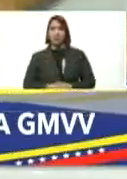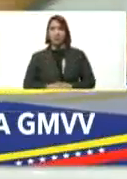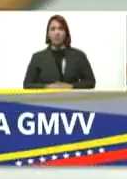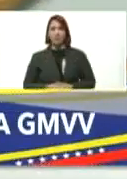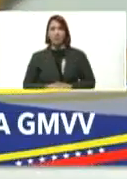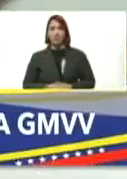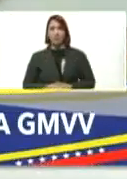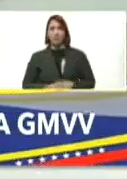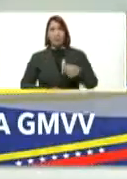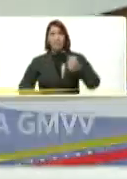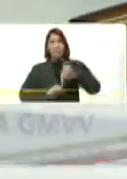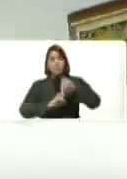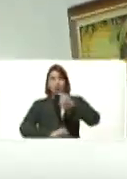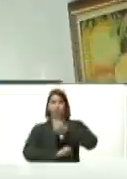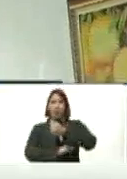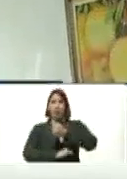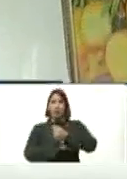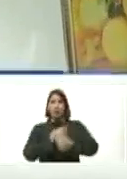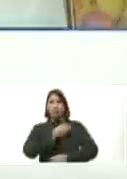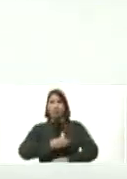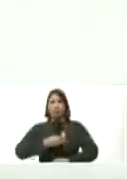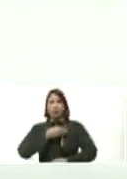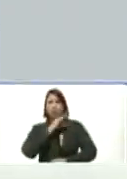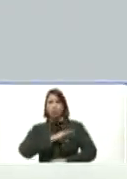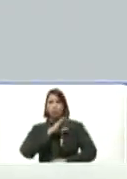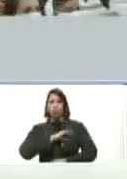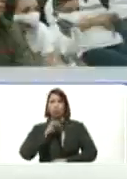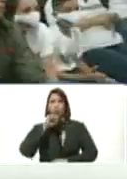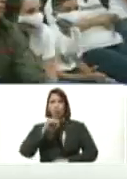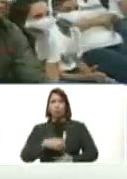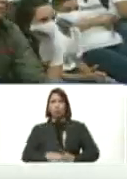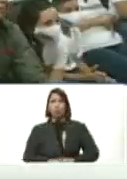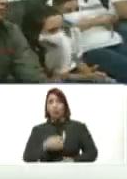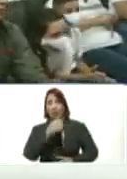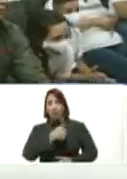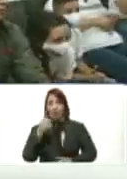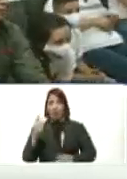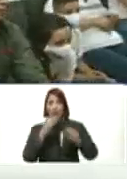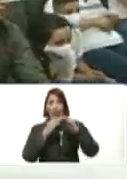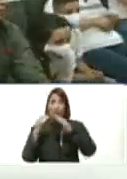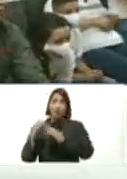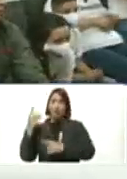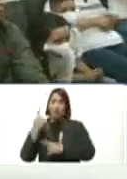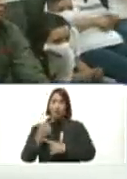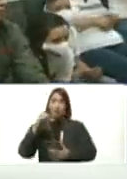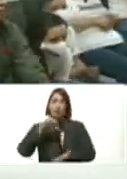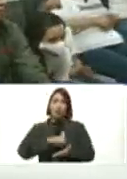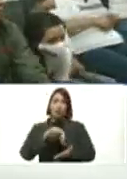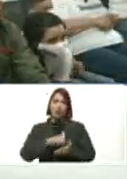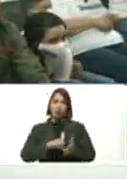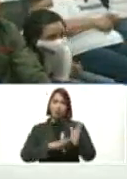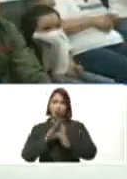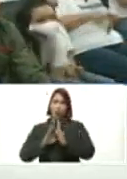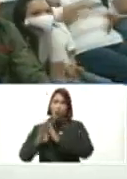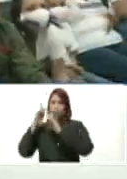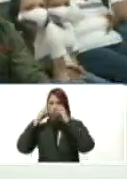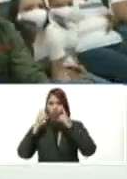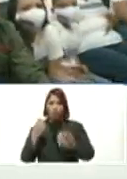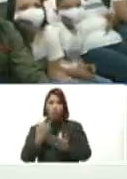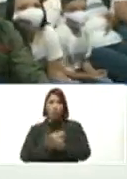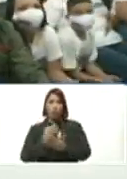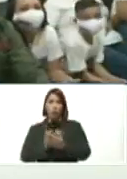una base de misiones socialistas. Y cada urbanismo debe ser un centro de emprendimientos